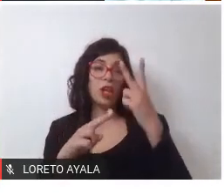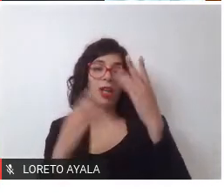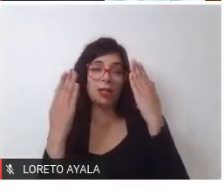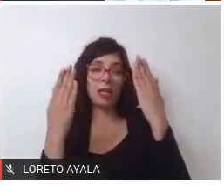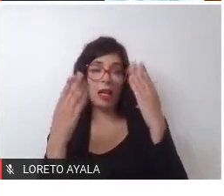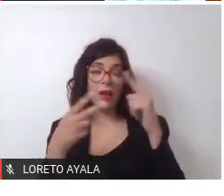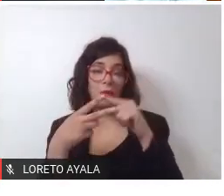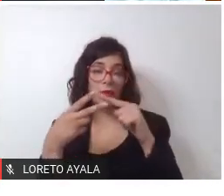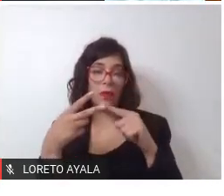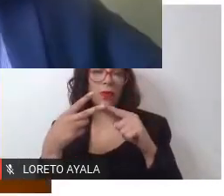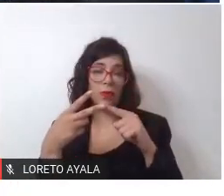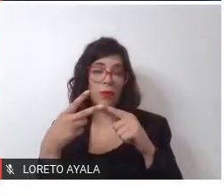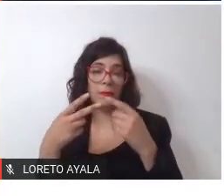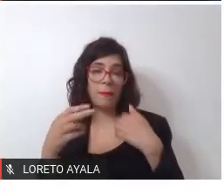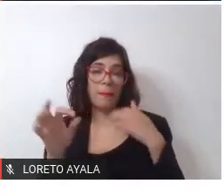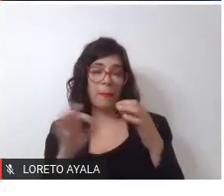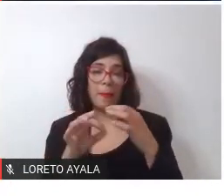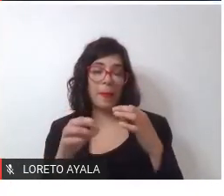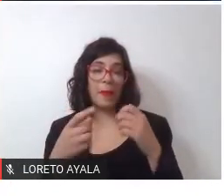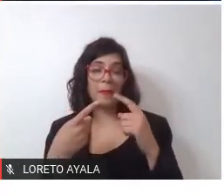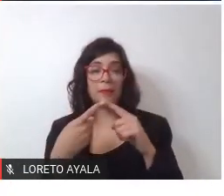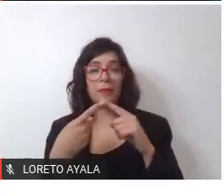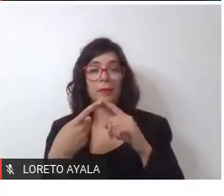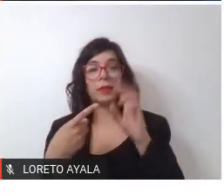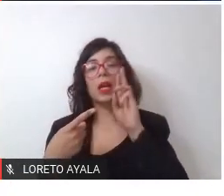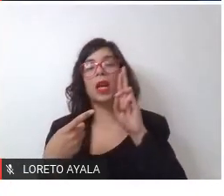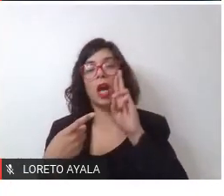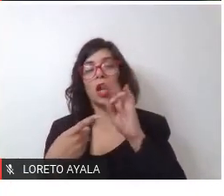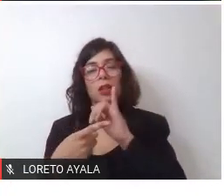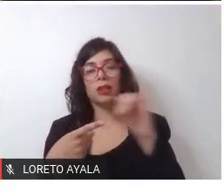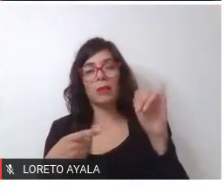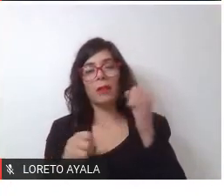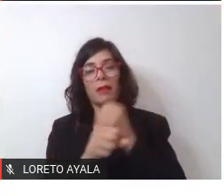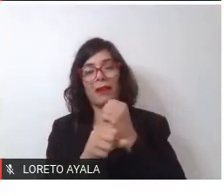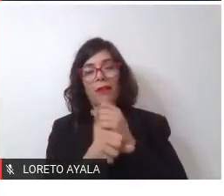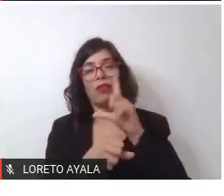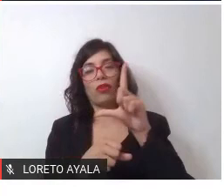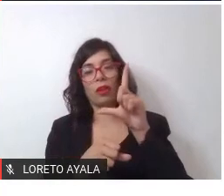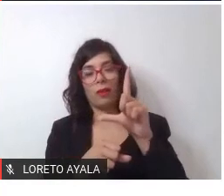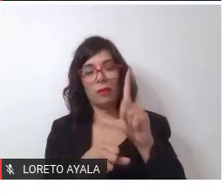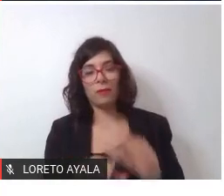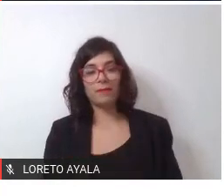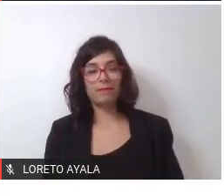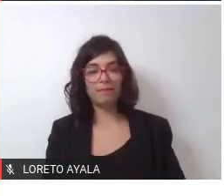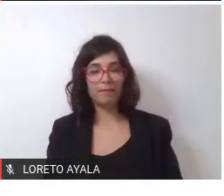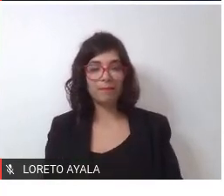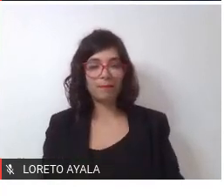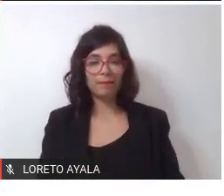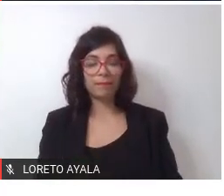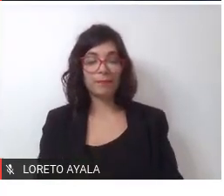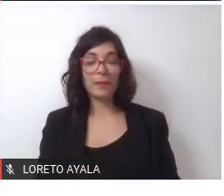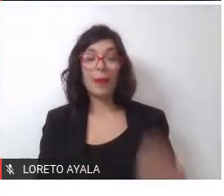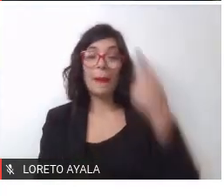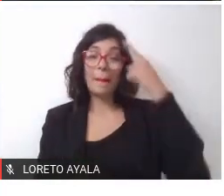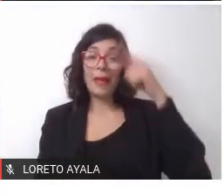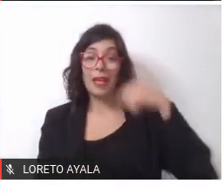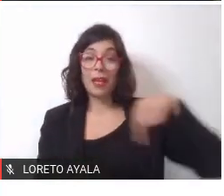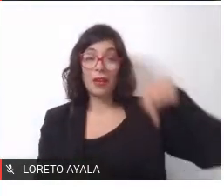don Jorge. Reconocer siempre el trabajo de Loreto. Para nosotros es un